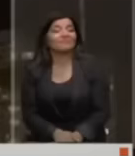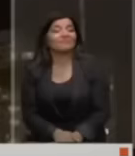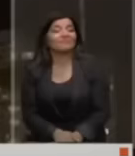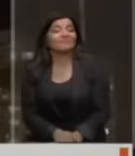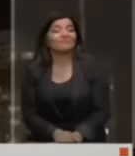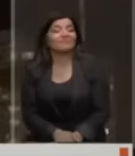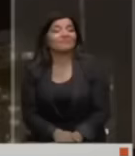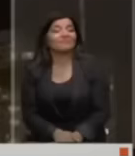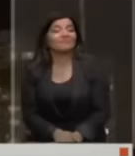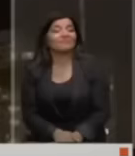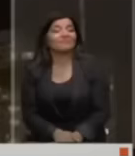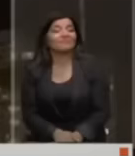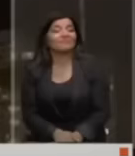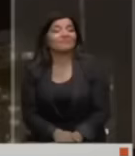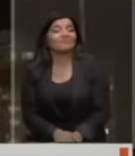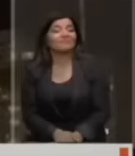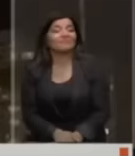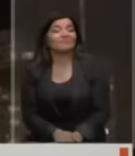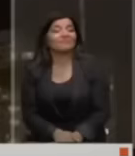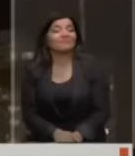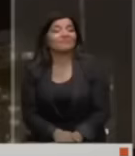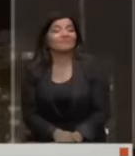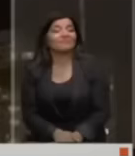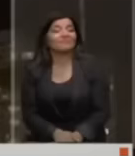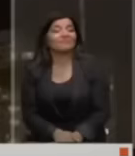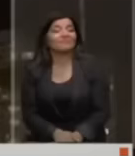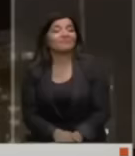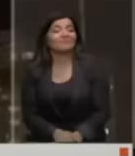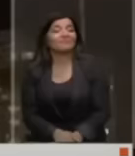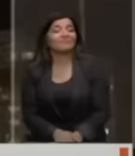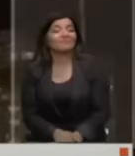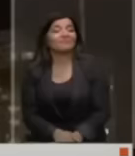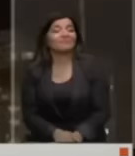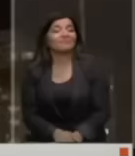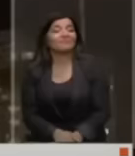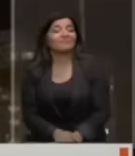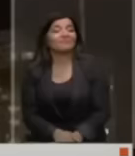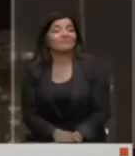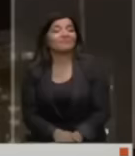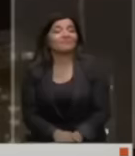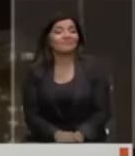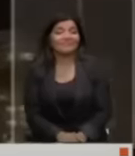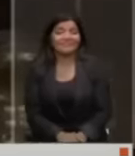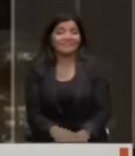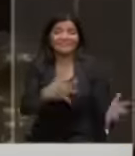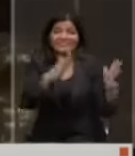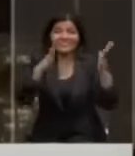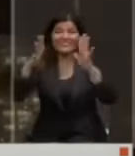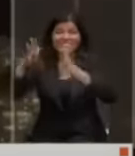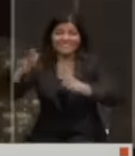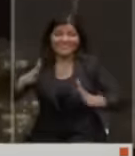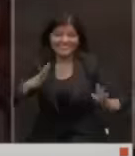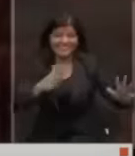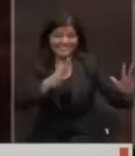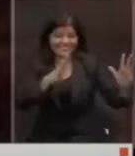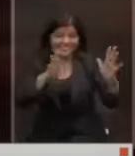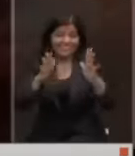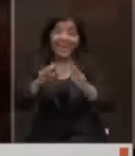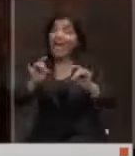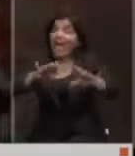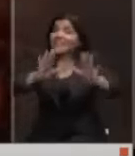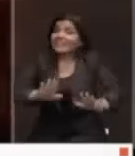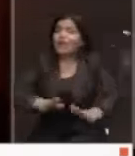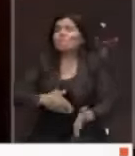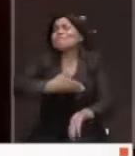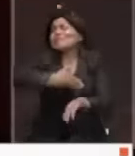razones pero a mí me parece que es más lindo que los juegos artificiales cuando hacen todas esas cosas Usted qué opina así fue como